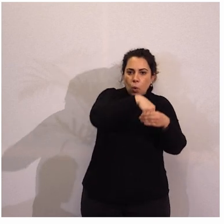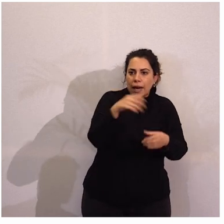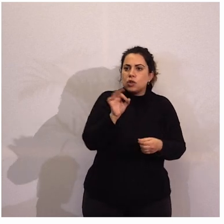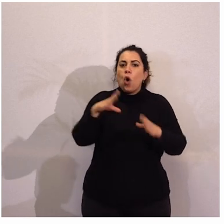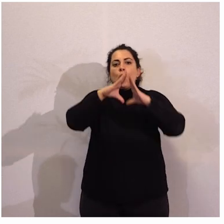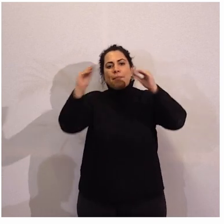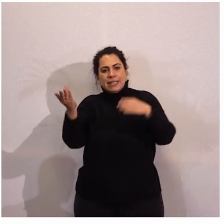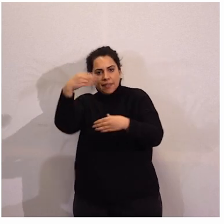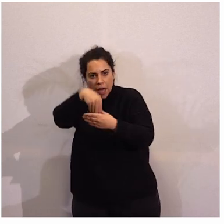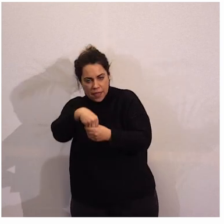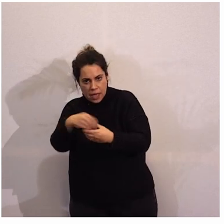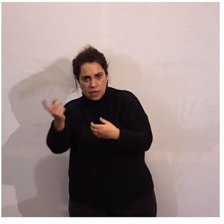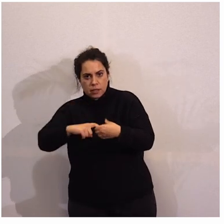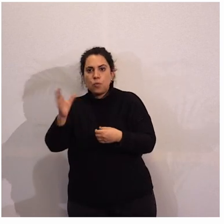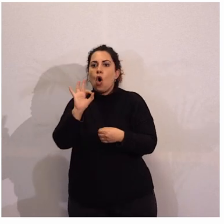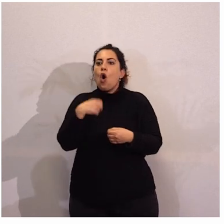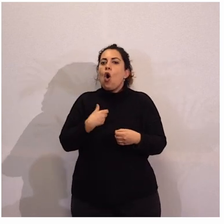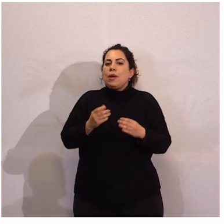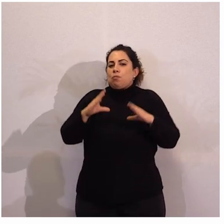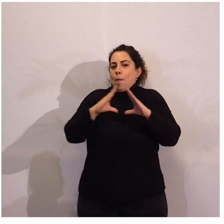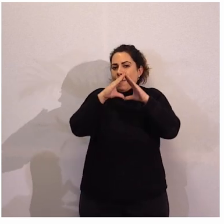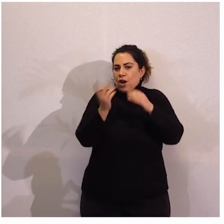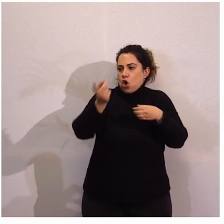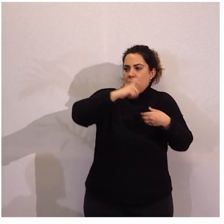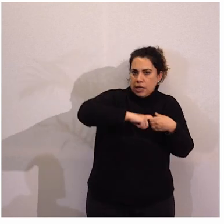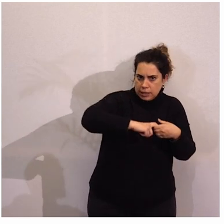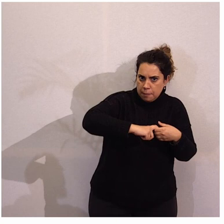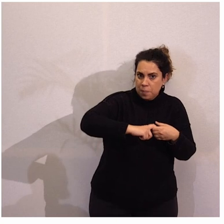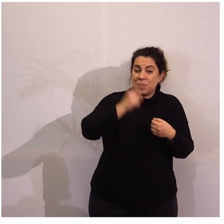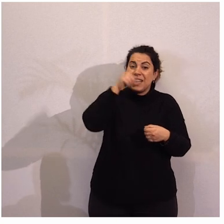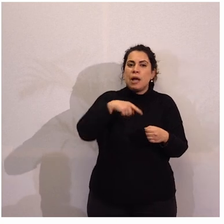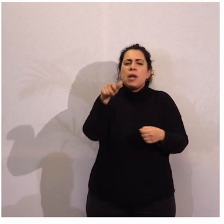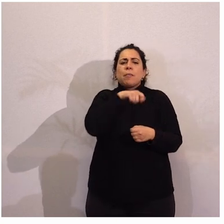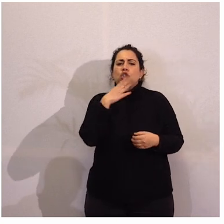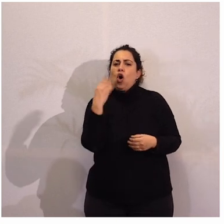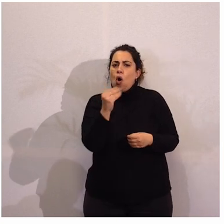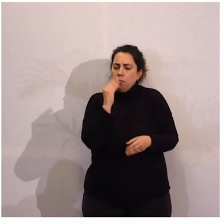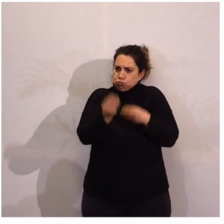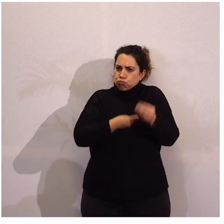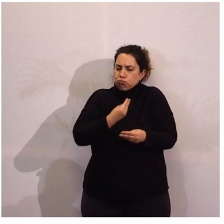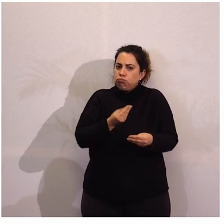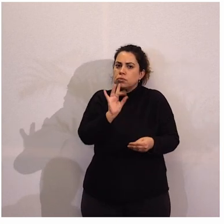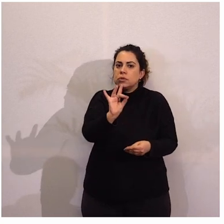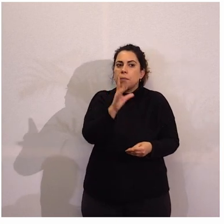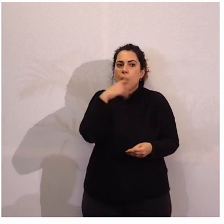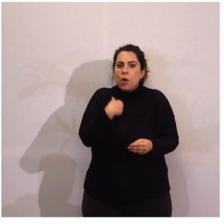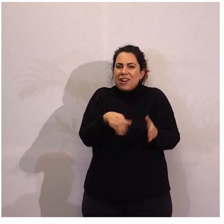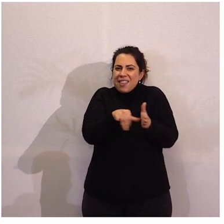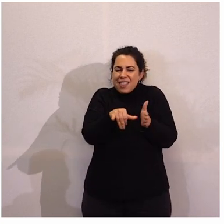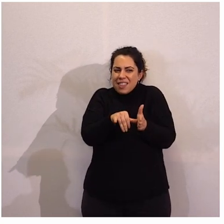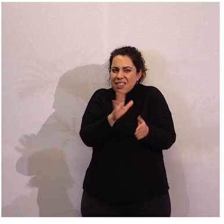las universidades, a través de las parroquias. También hay muchas personas jóvenes que hacen porque tienen una